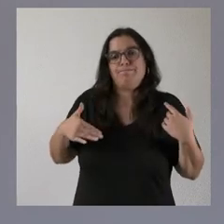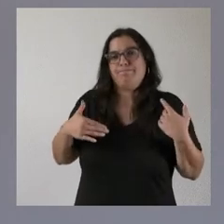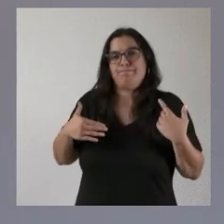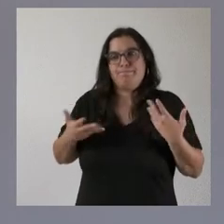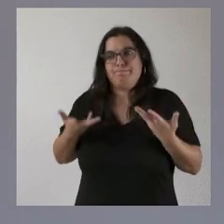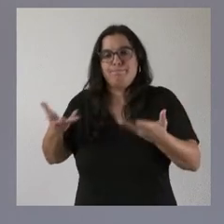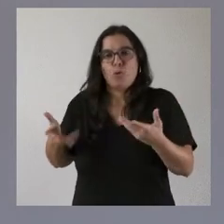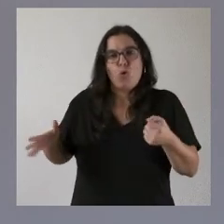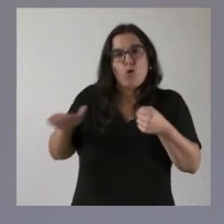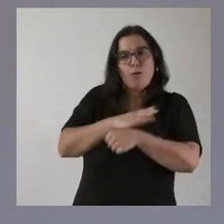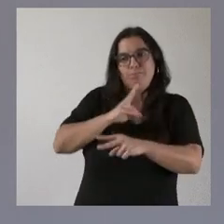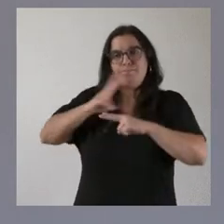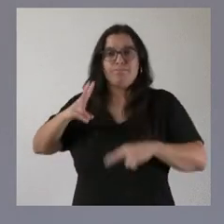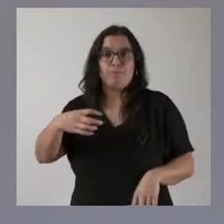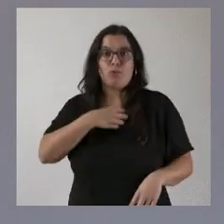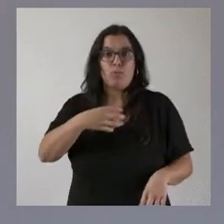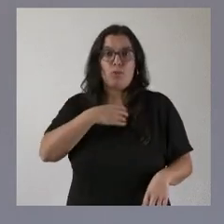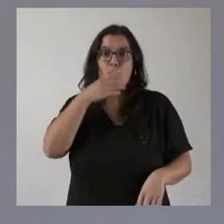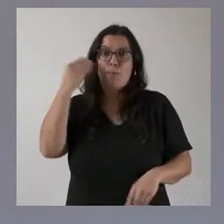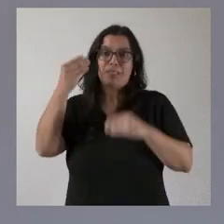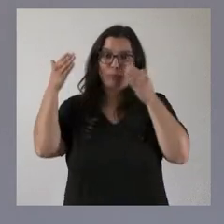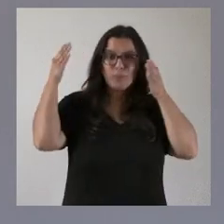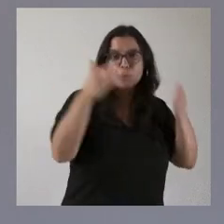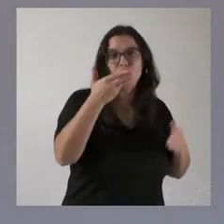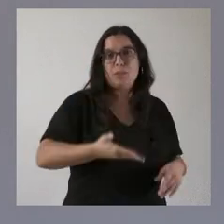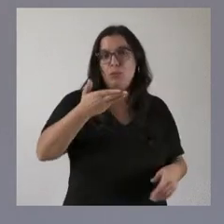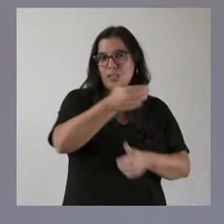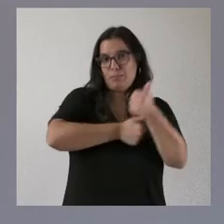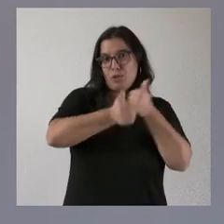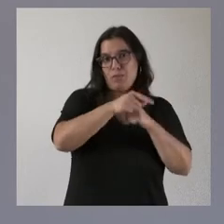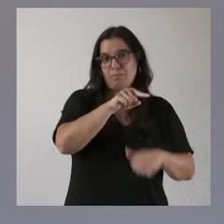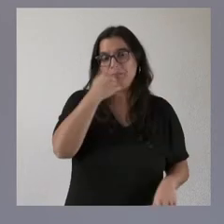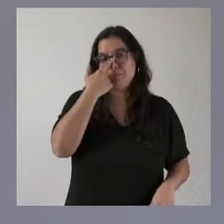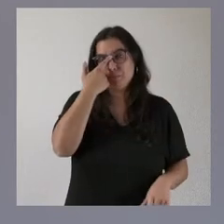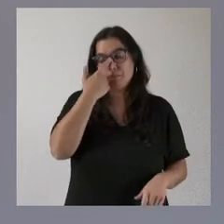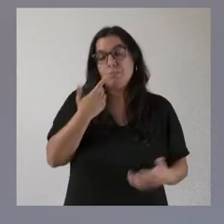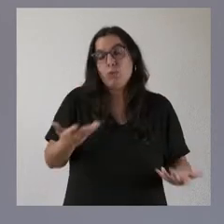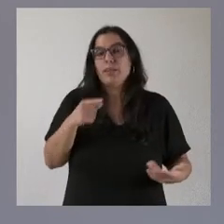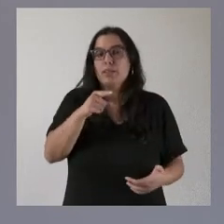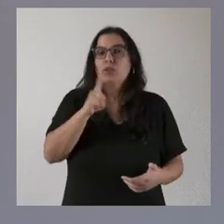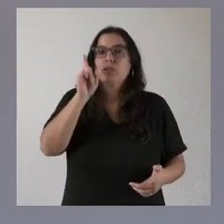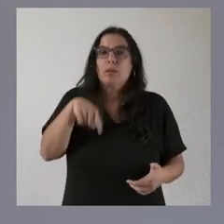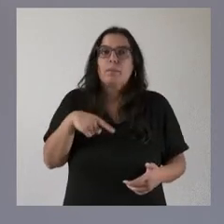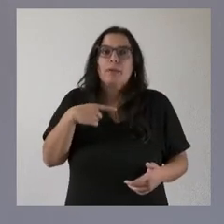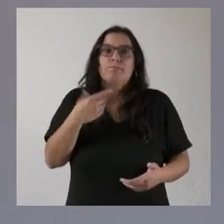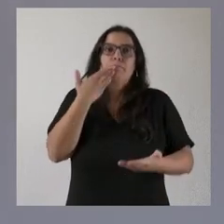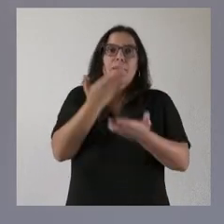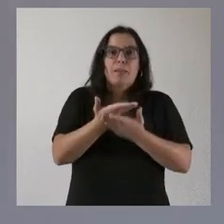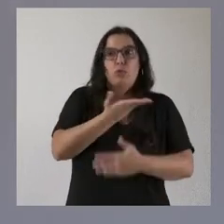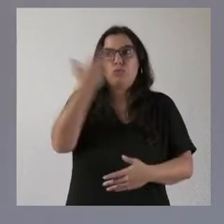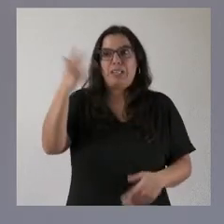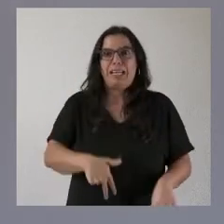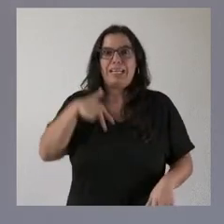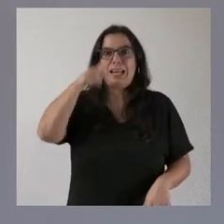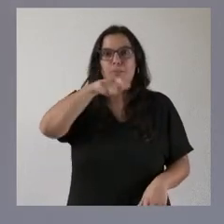Por tenerlos que concentrar allí donde creíamos más importantes en este contexto y ese punto de vista Pues también pedimos comprensión Al conjunto de los